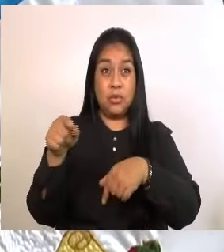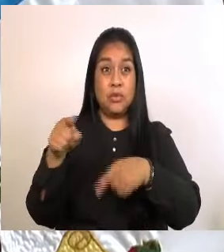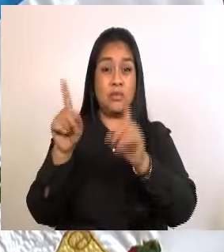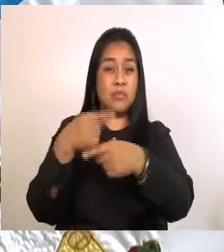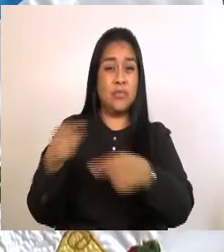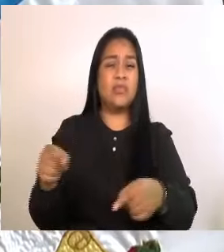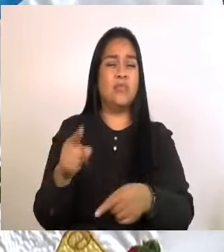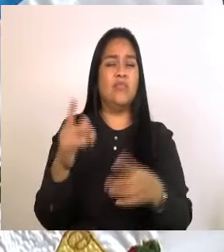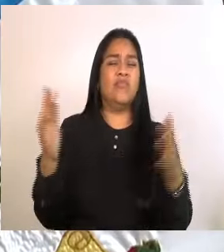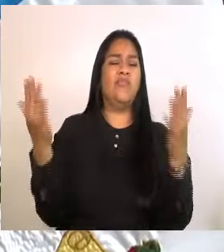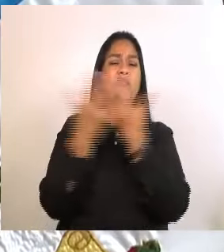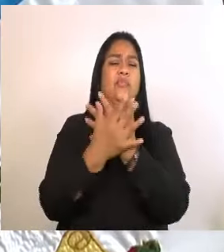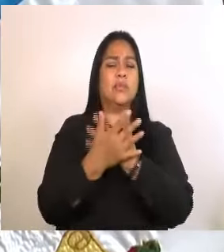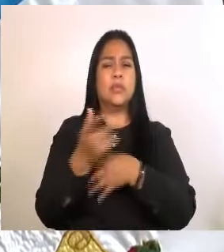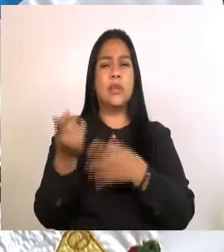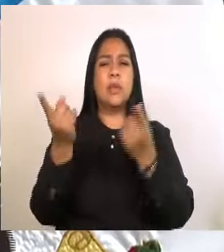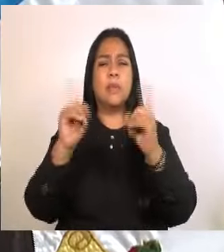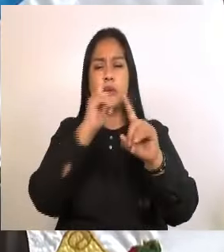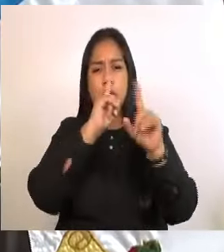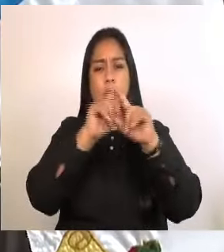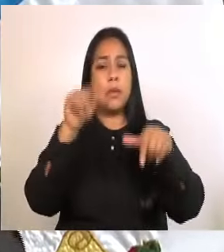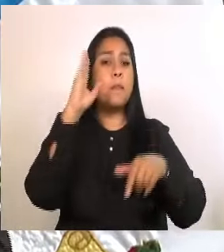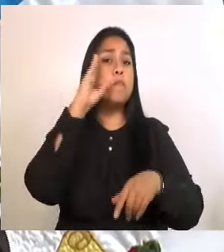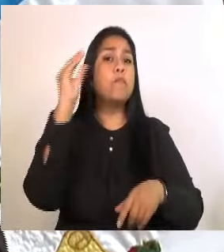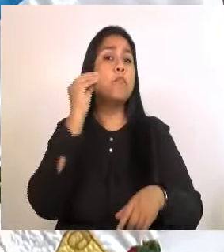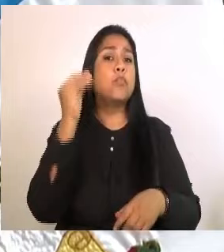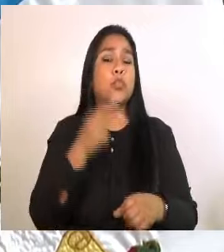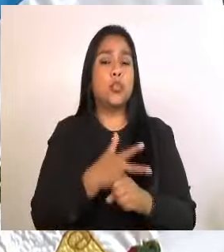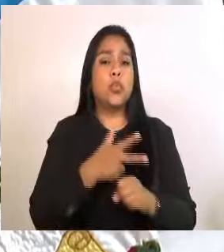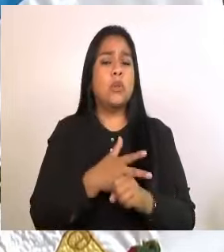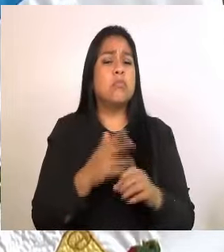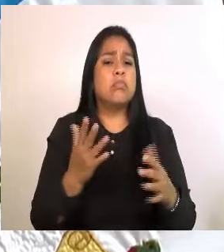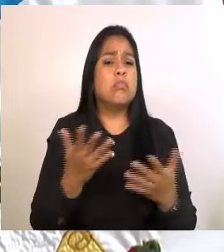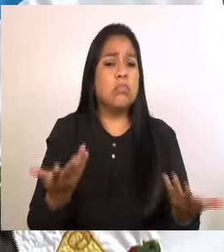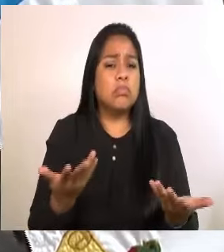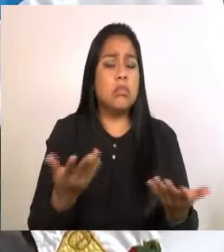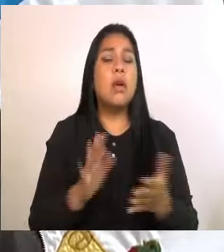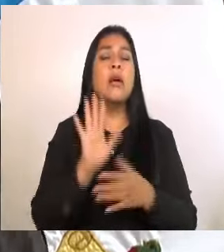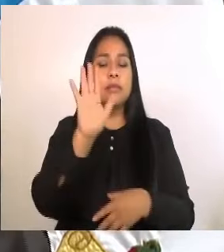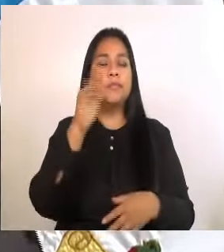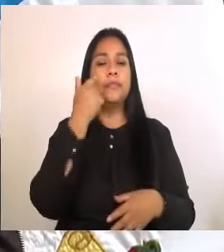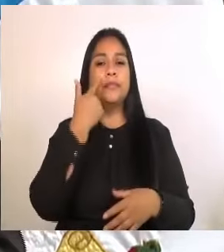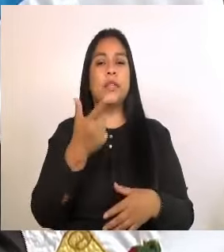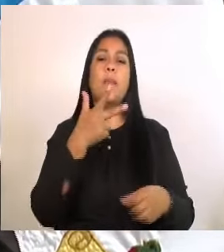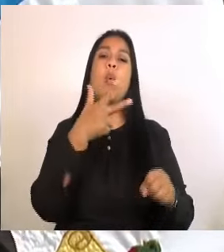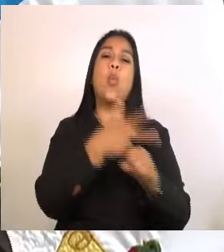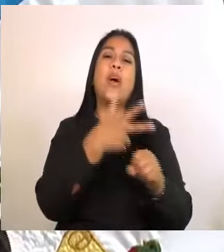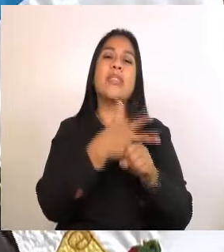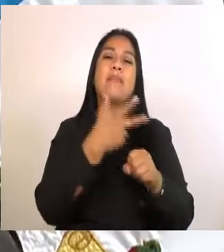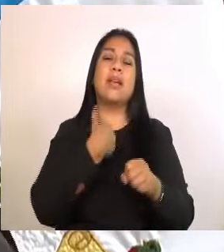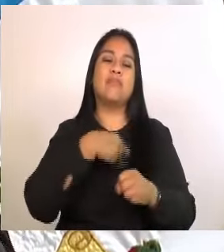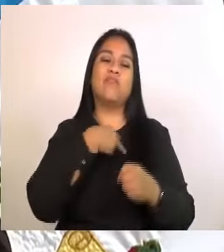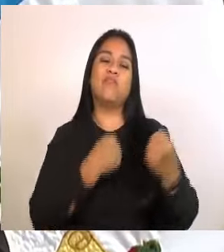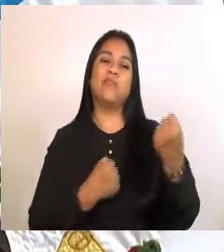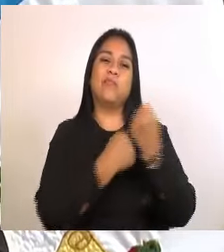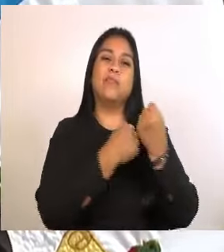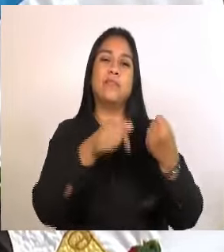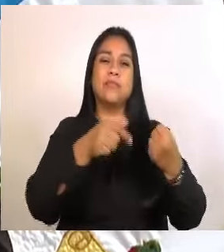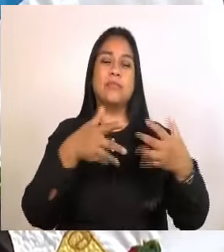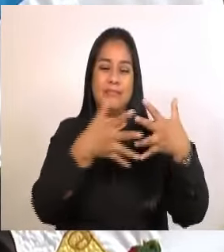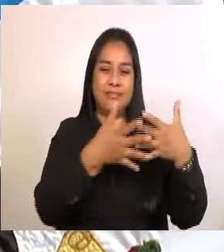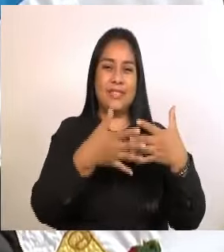error. En cuanto a por qué Guatemala es un gran socio para nosotros, es un líder en la